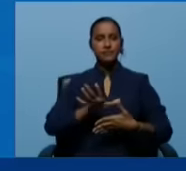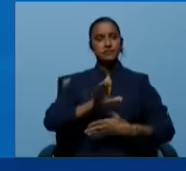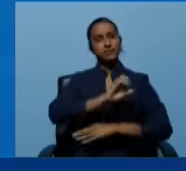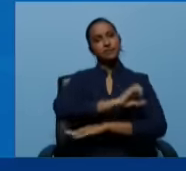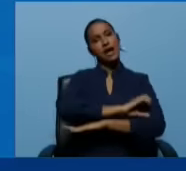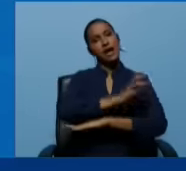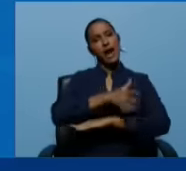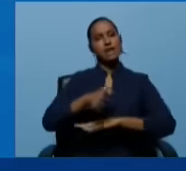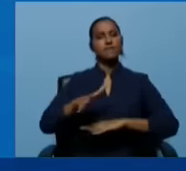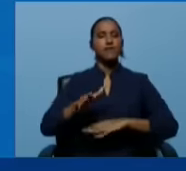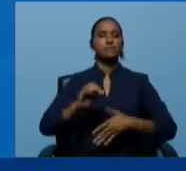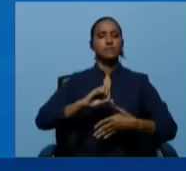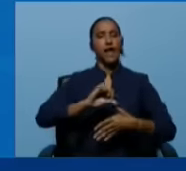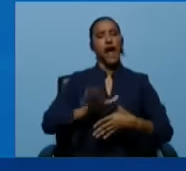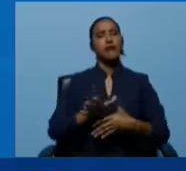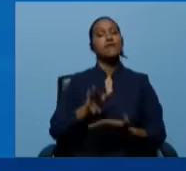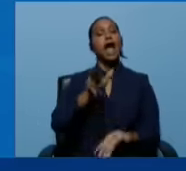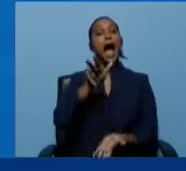Aprobado.